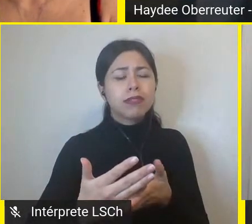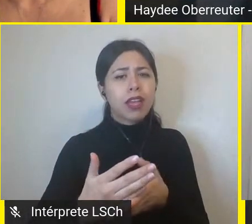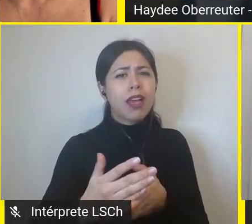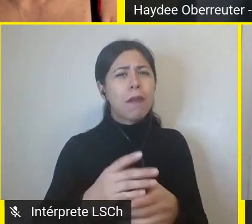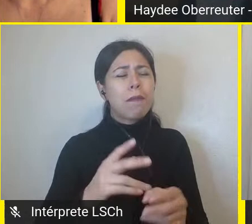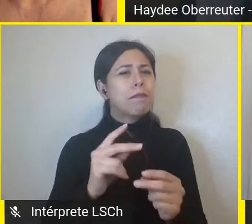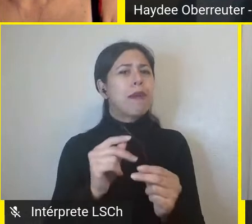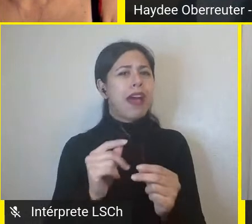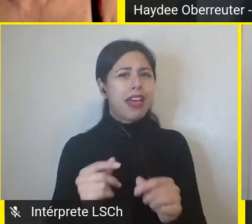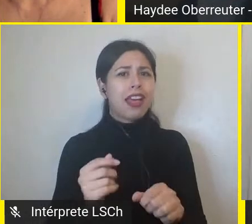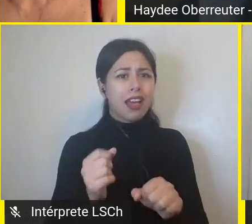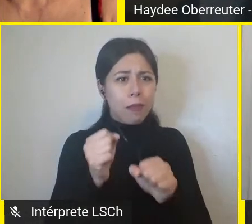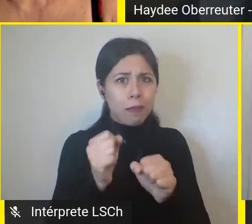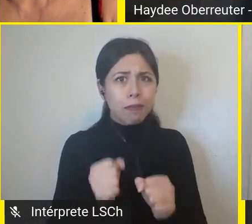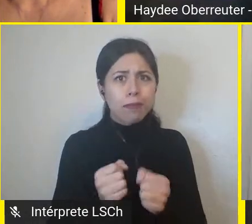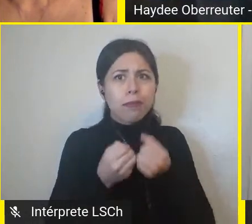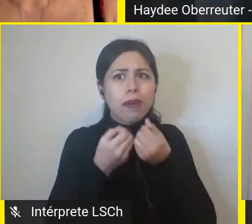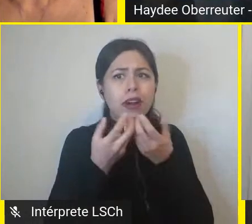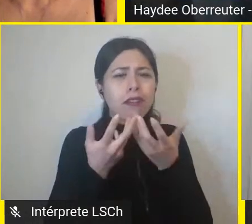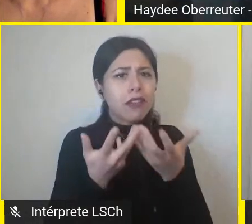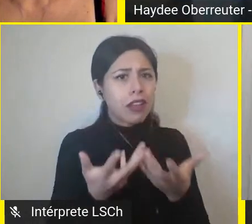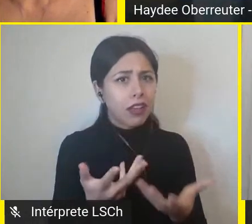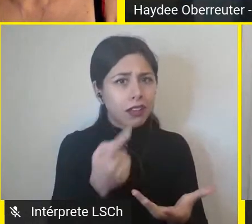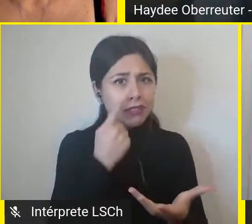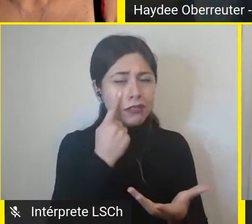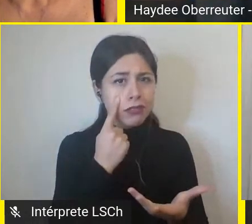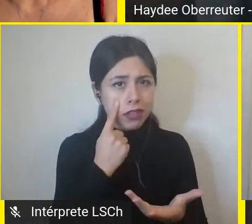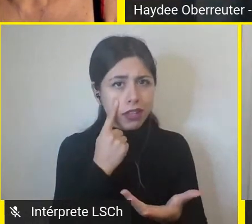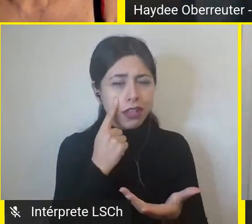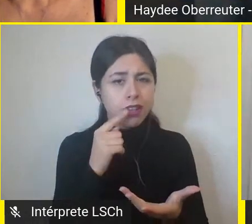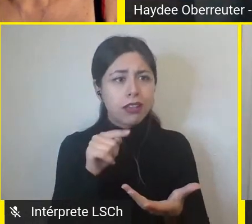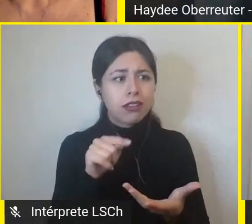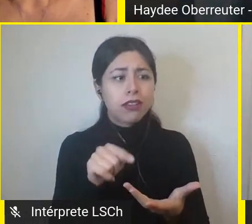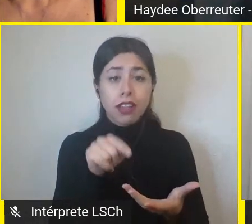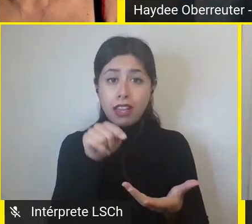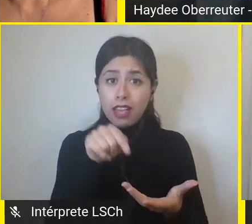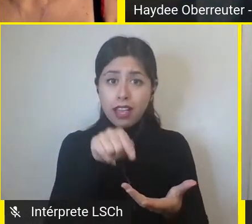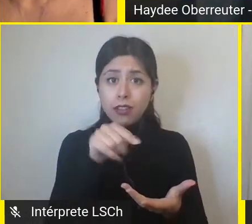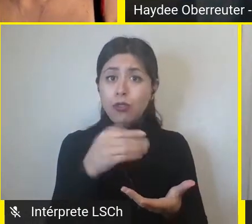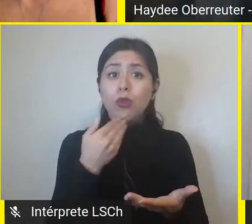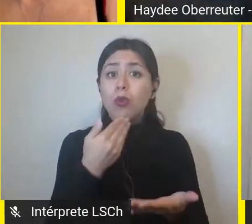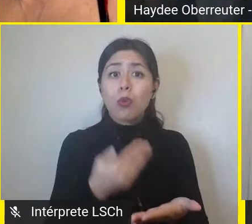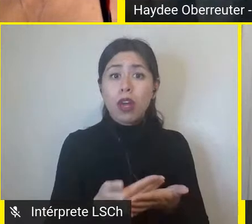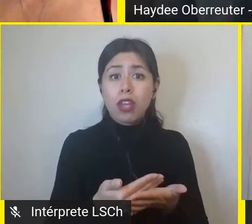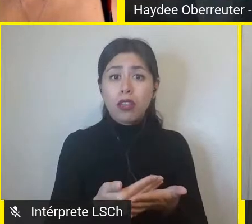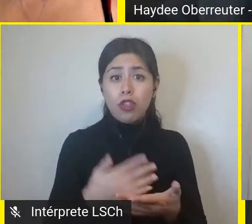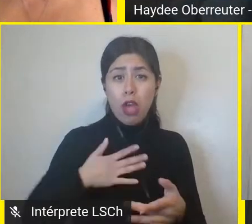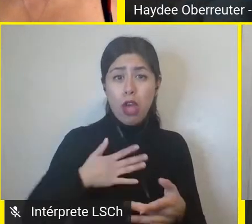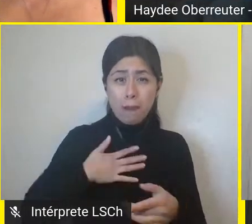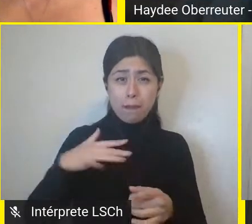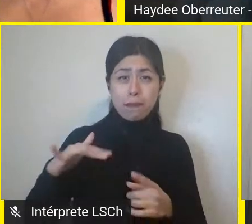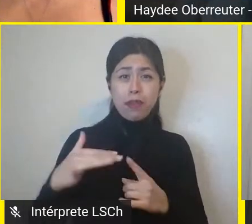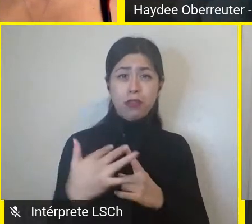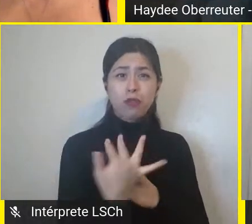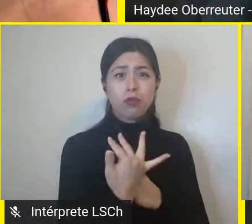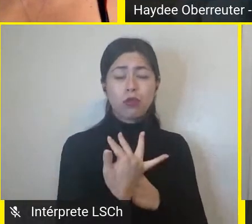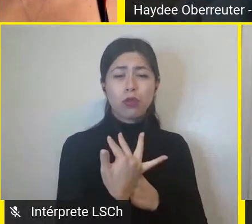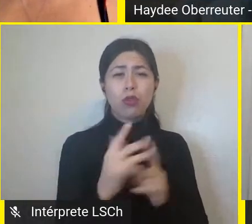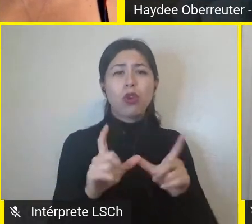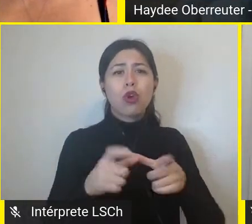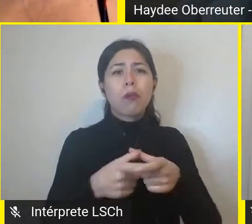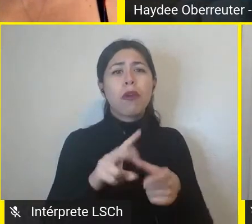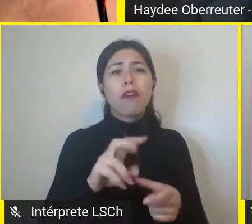para hablar. Y ese momento fue, en mi caso, la Comisión